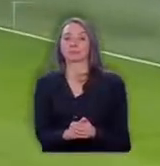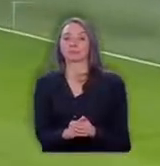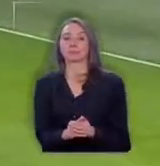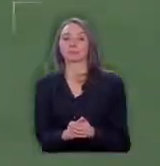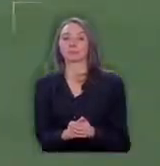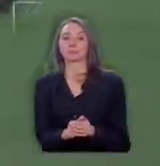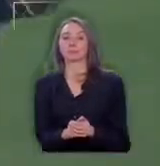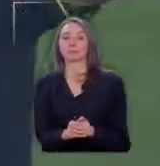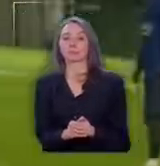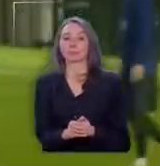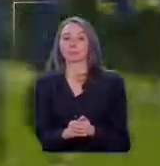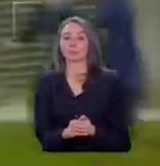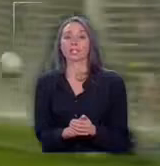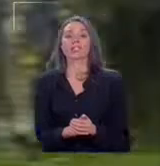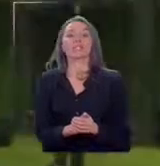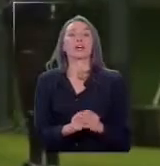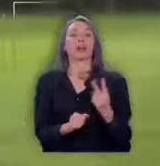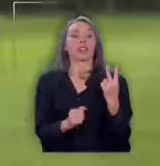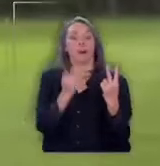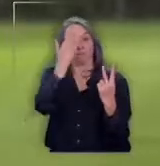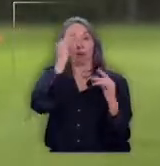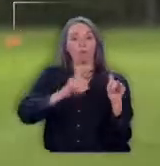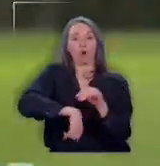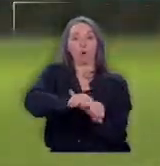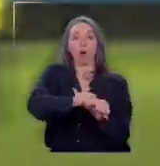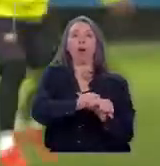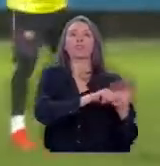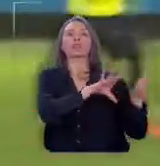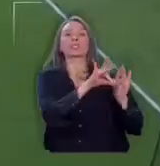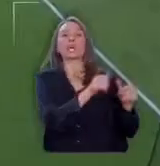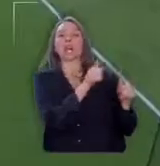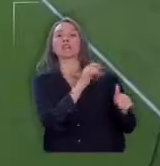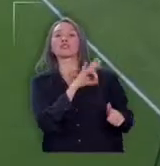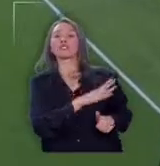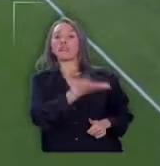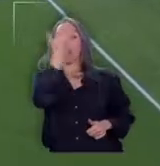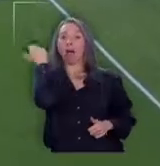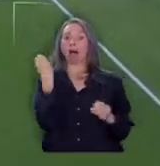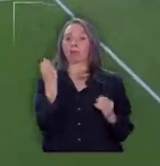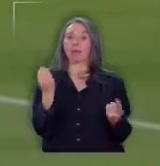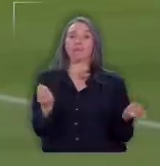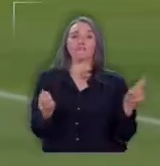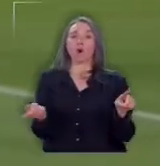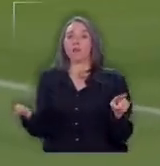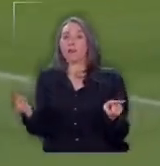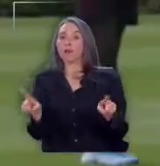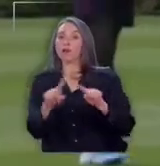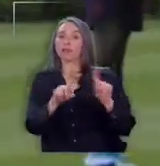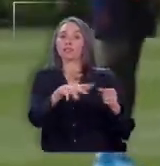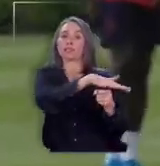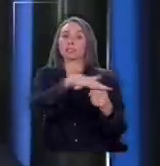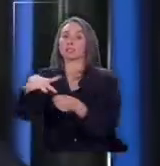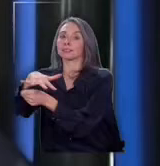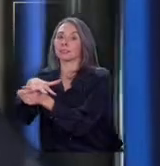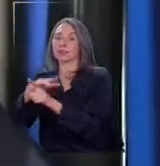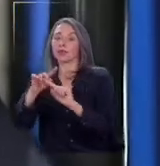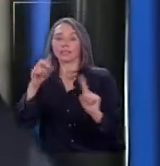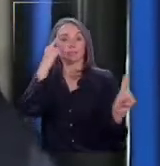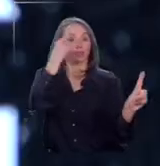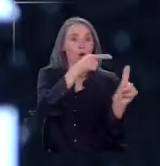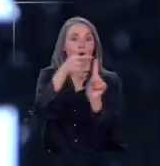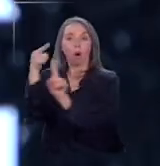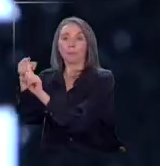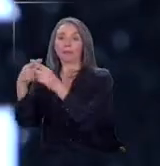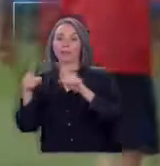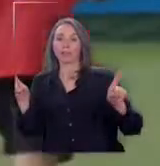contra los dos estandartes de la generación dorada del fútbol chileno aprestan su retorno cada uno con diferentes realidades y distintos objetivos